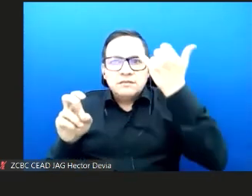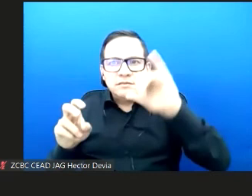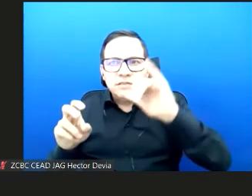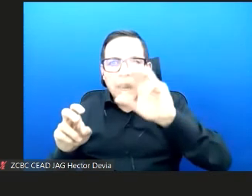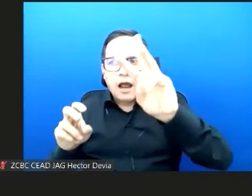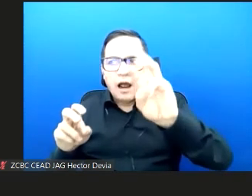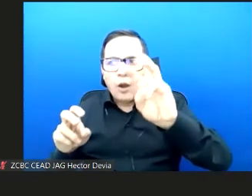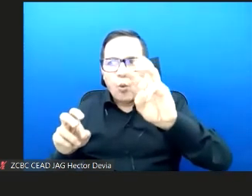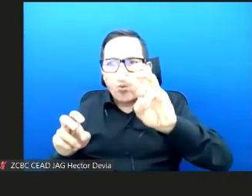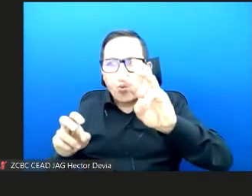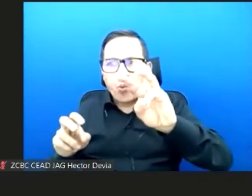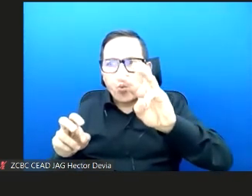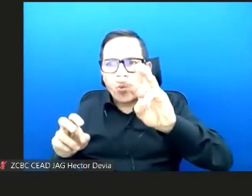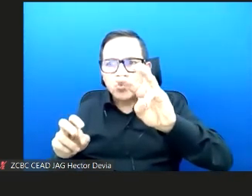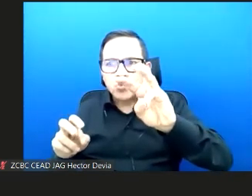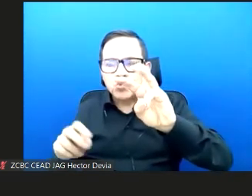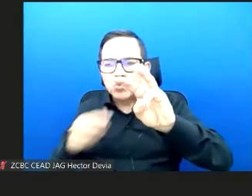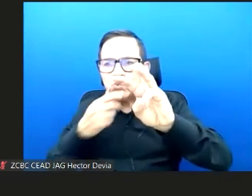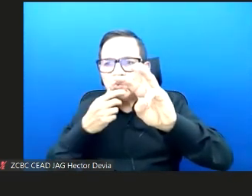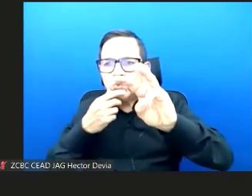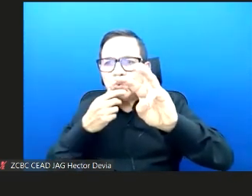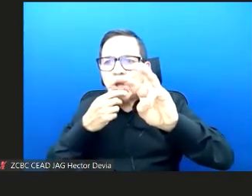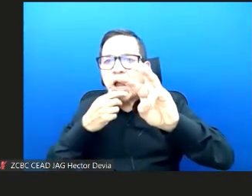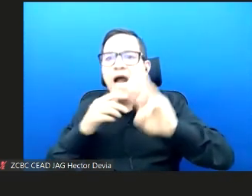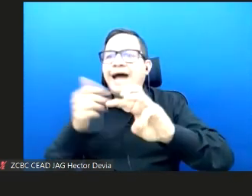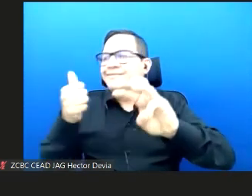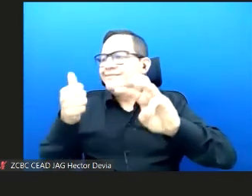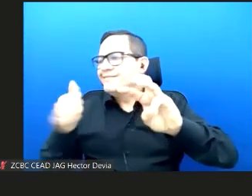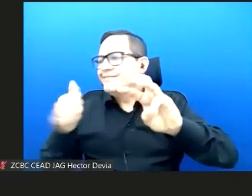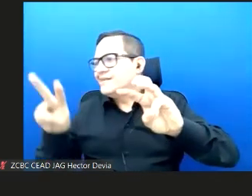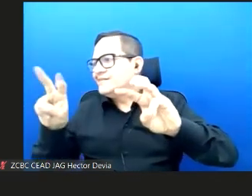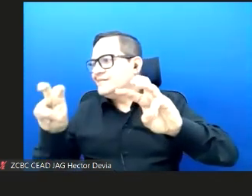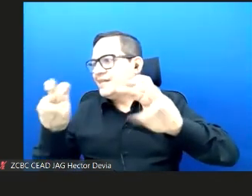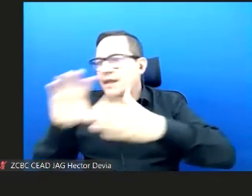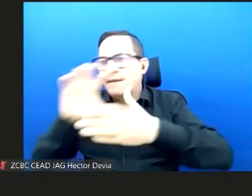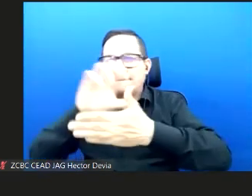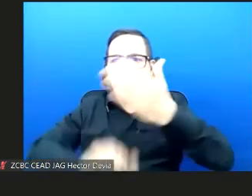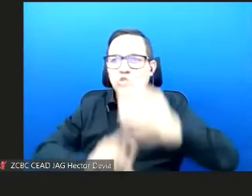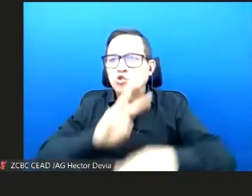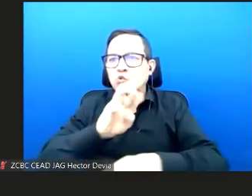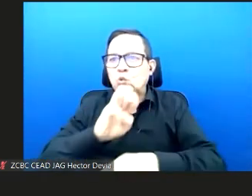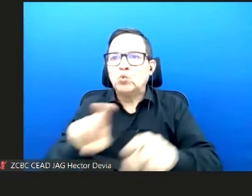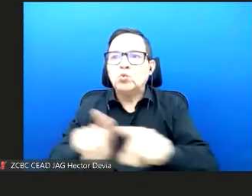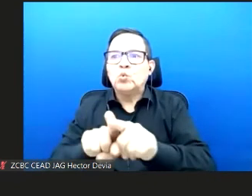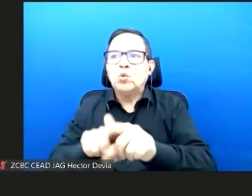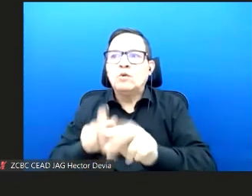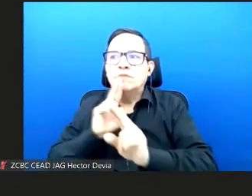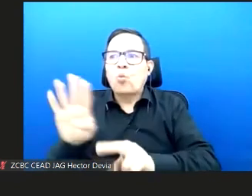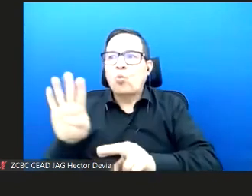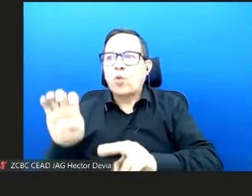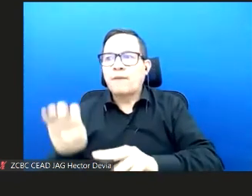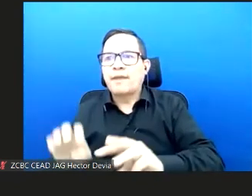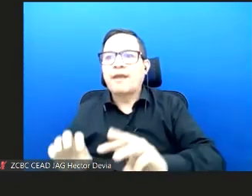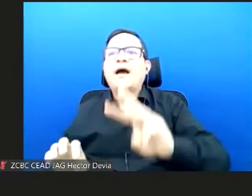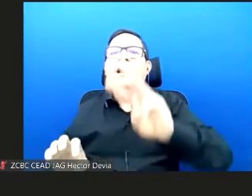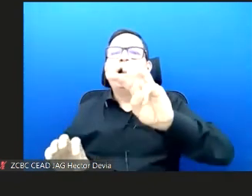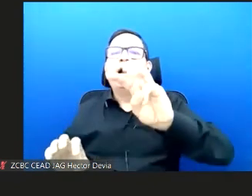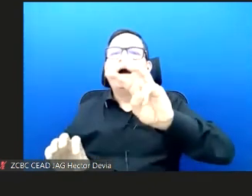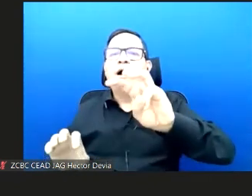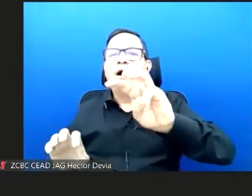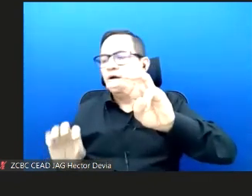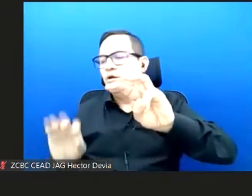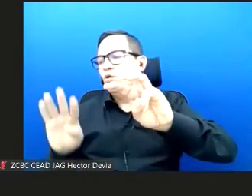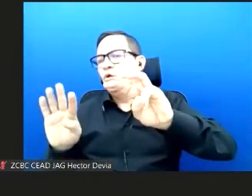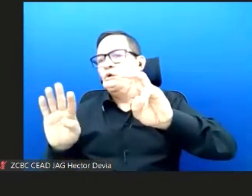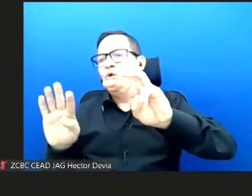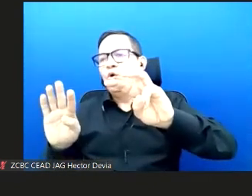como se refieren al conjunto B y C al unísono, entonces tenemos que colocar ese número en toda la